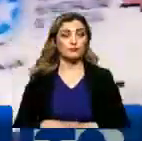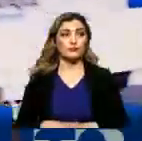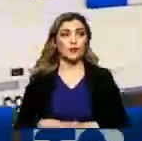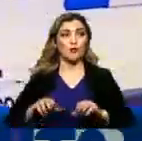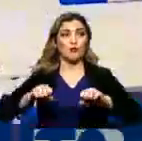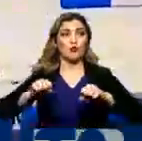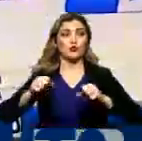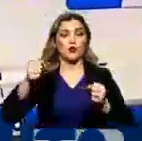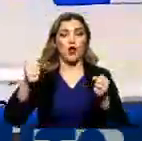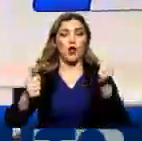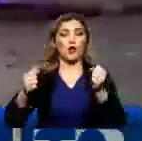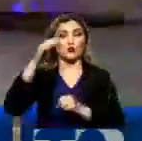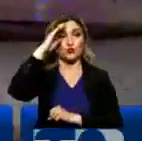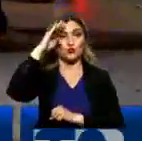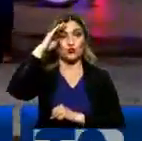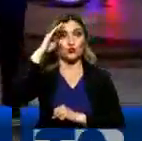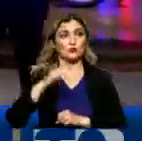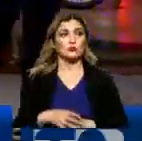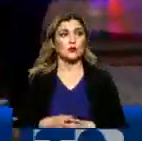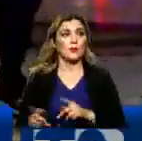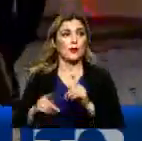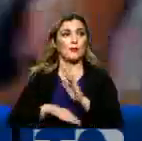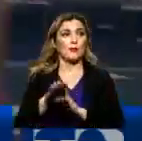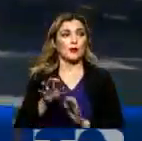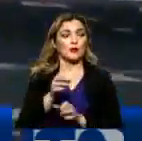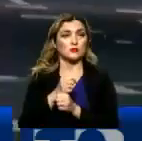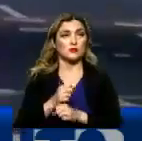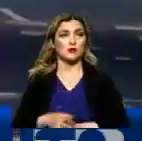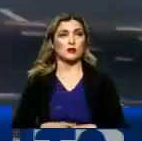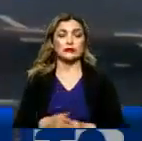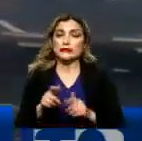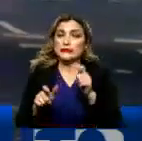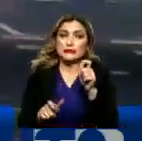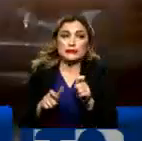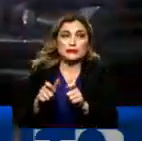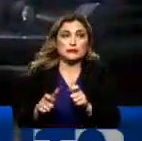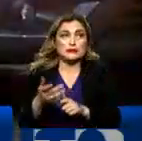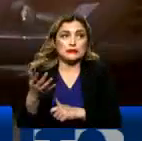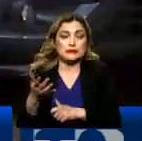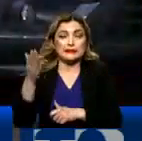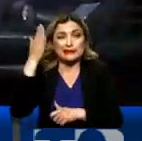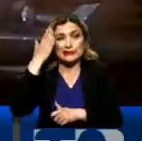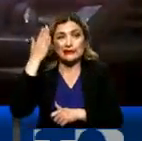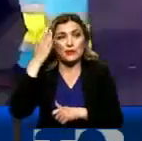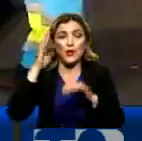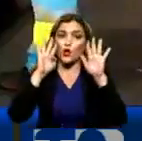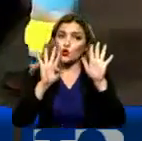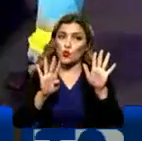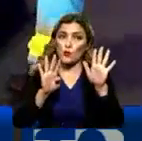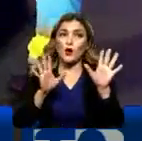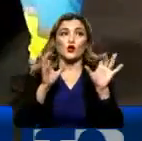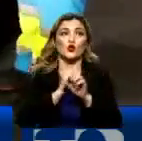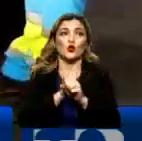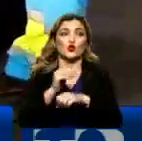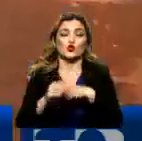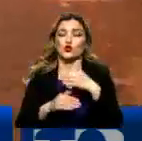motos y camionetas de la Policía Nacional y del Plan Más Seguridad. Y es que los ciudadanos parecían tener claro que desde las 9 de la noche en